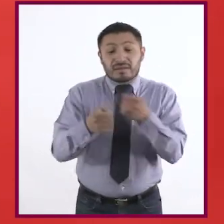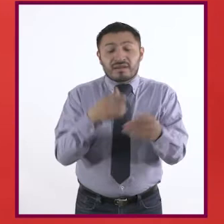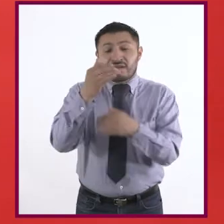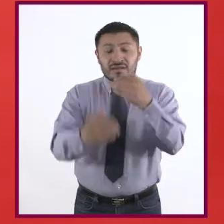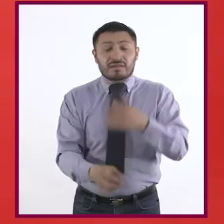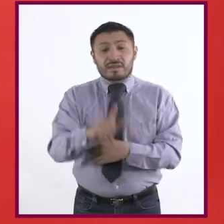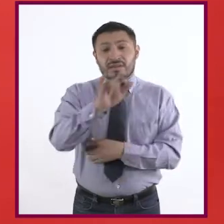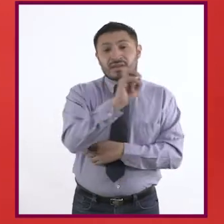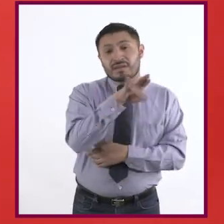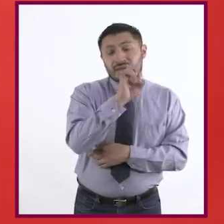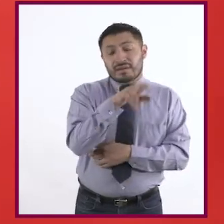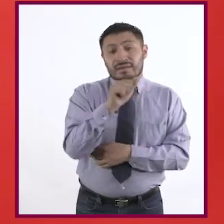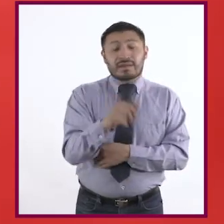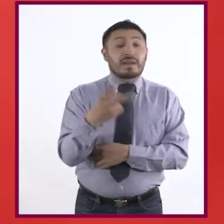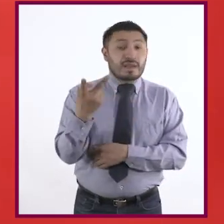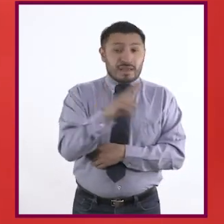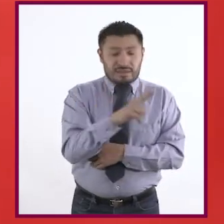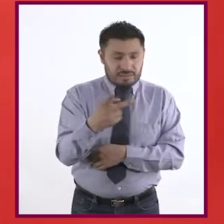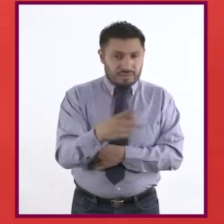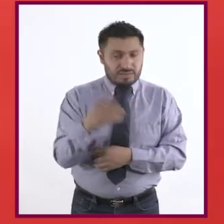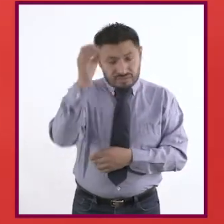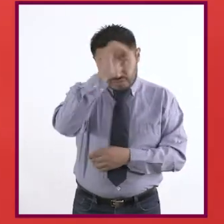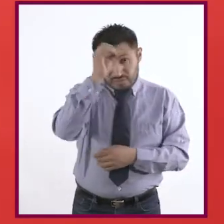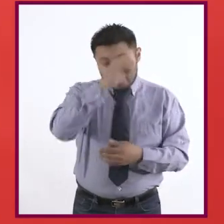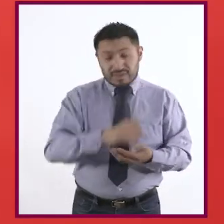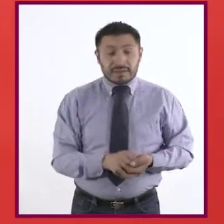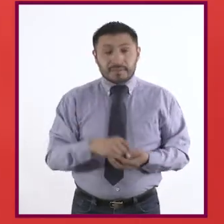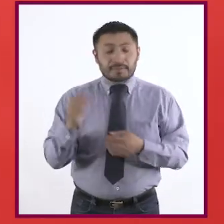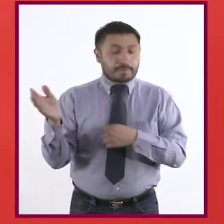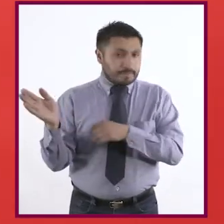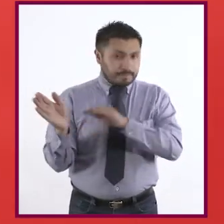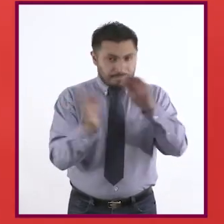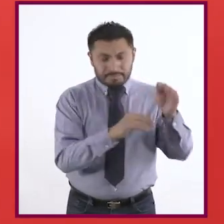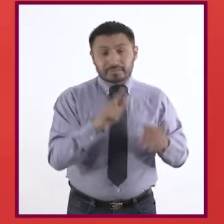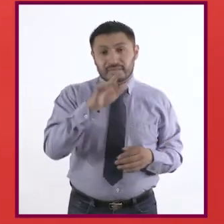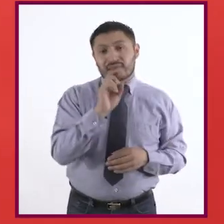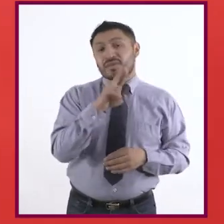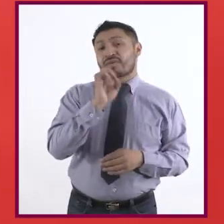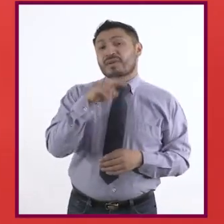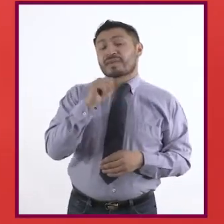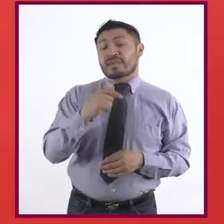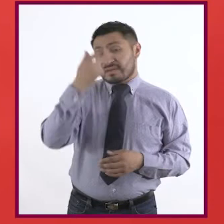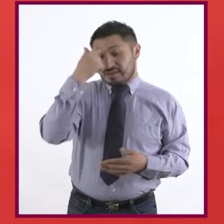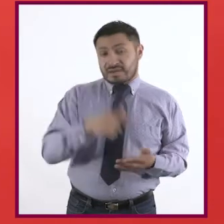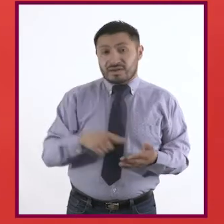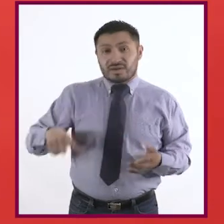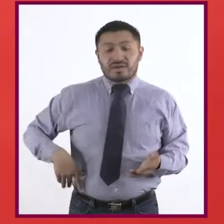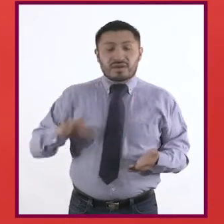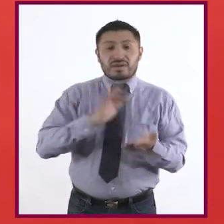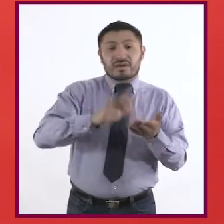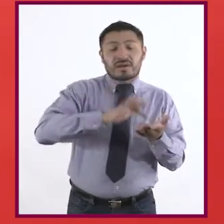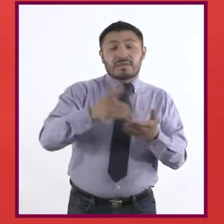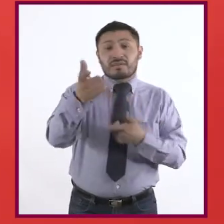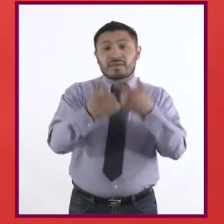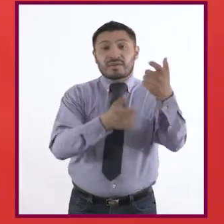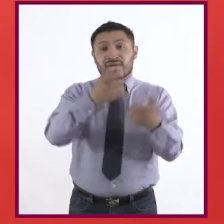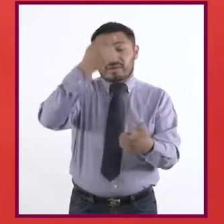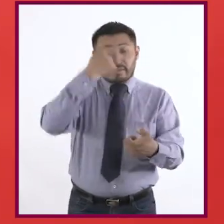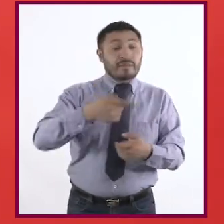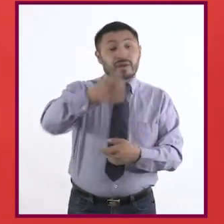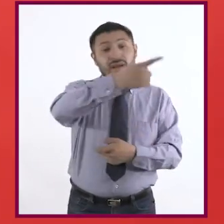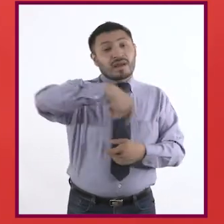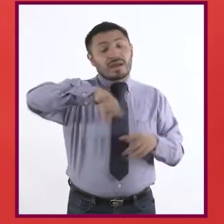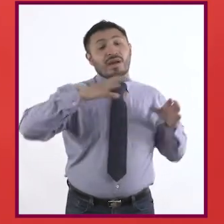ambos, pues tienen injerencia los dos por igual. Sobre el siguiente punto, Lorena cree que el gobierno apoya con recursos para que los